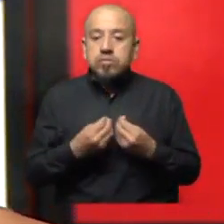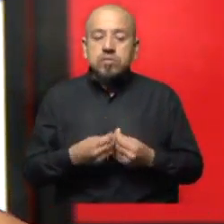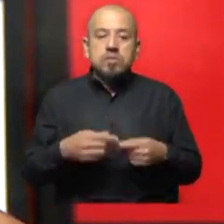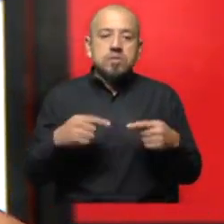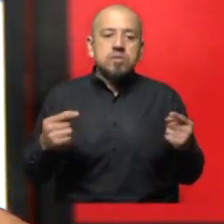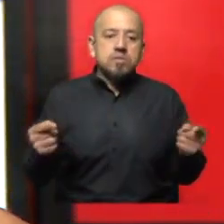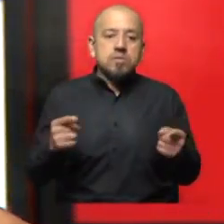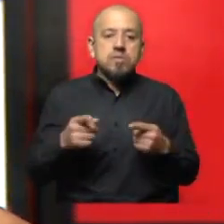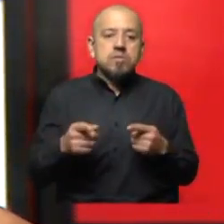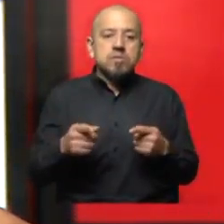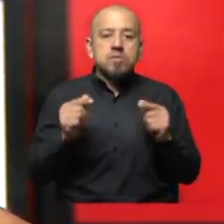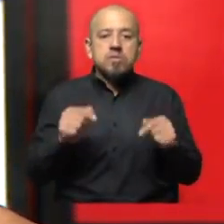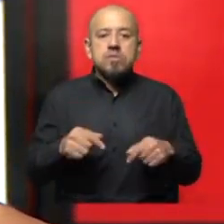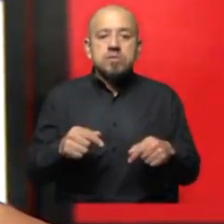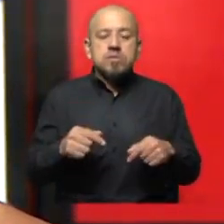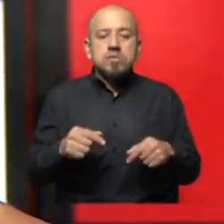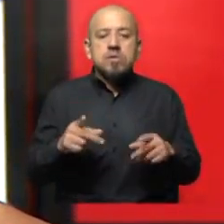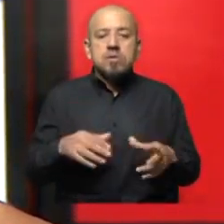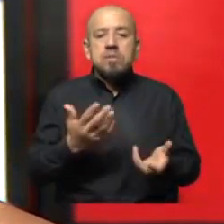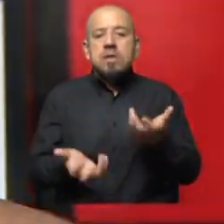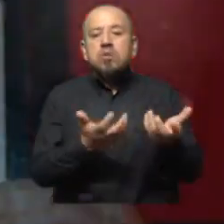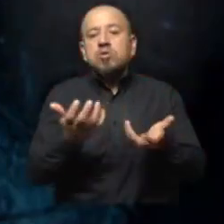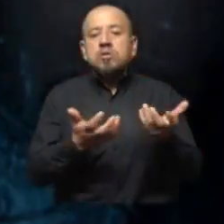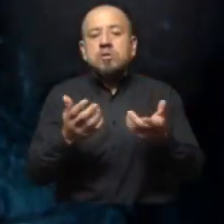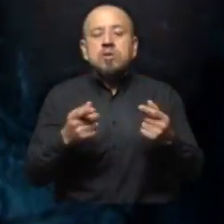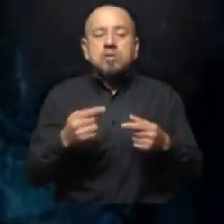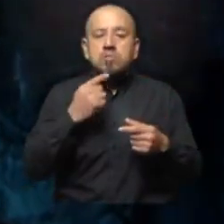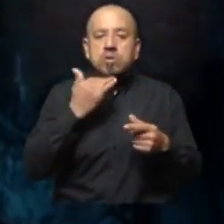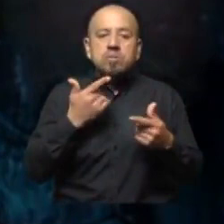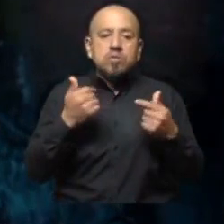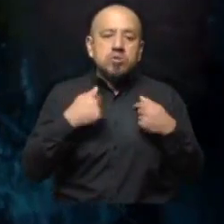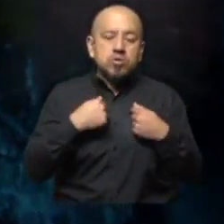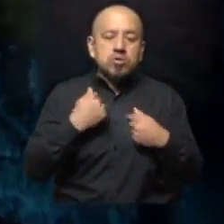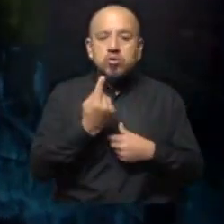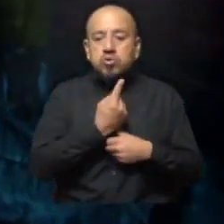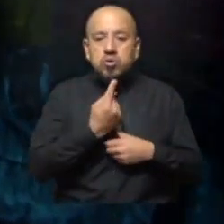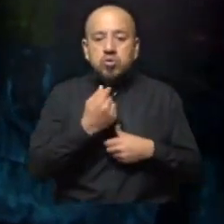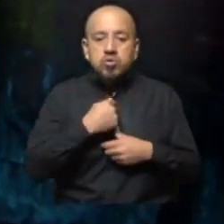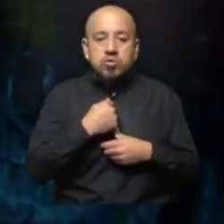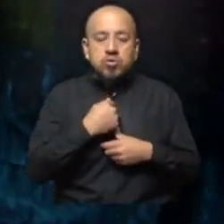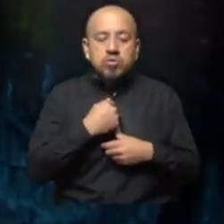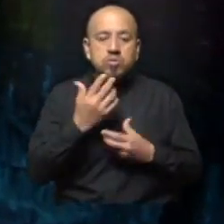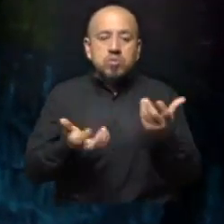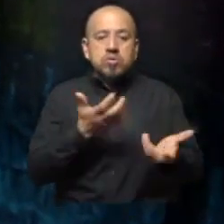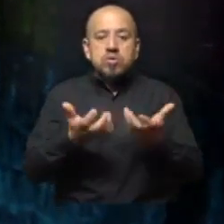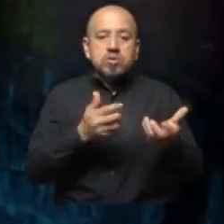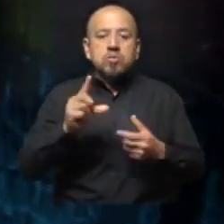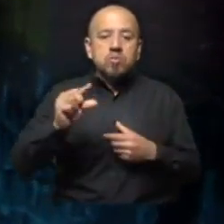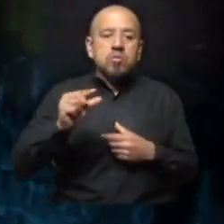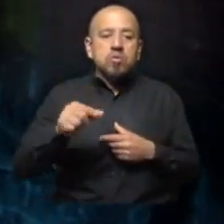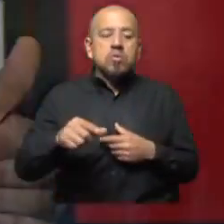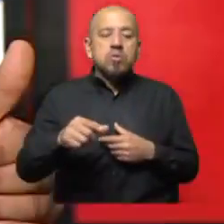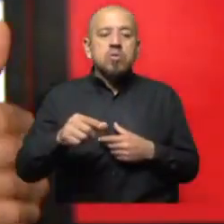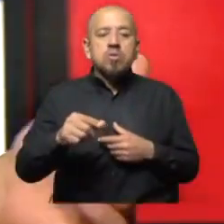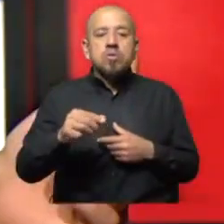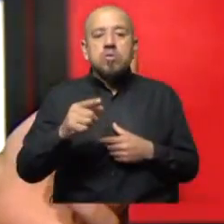tremendo esto de cocinarle alguien de hecho yo sí estoy solo me cocino muy poco para mí me cocino más cuando